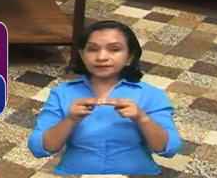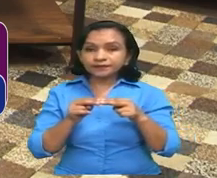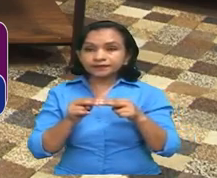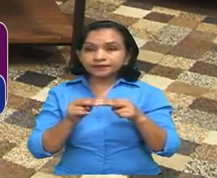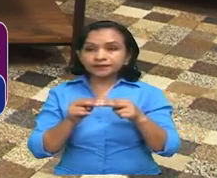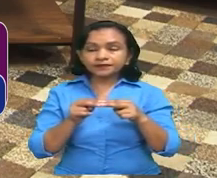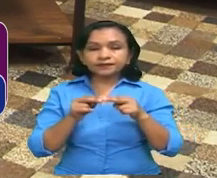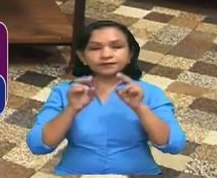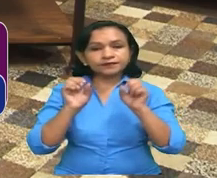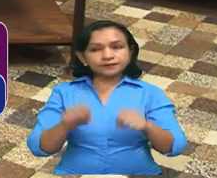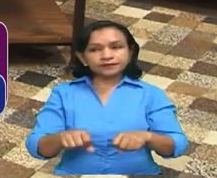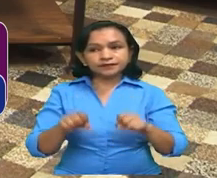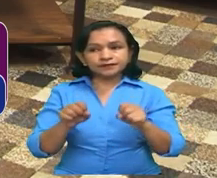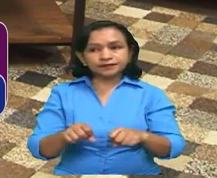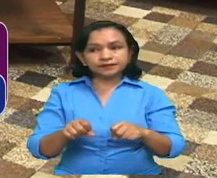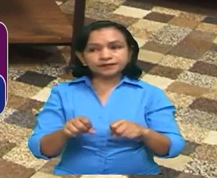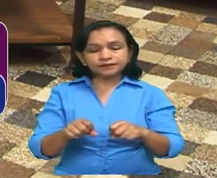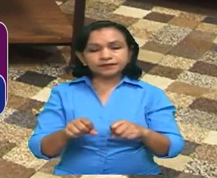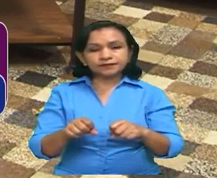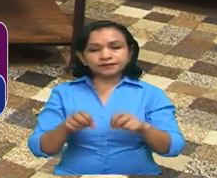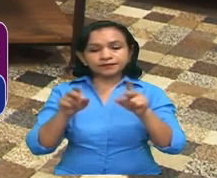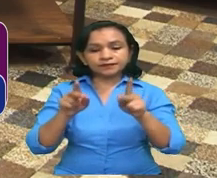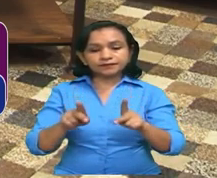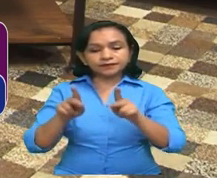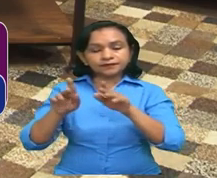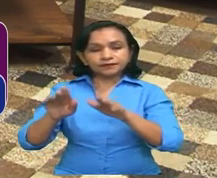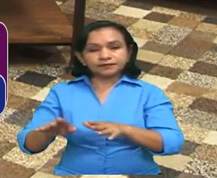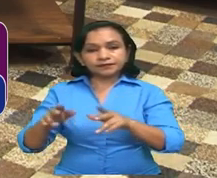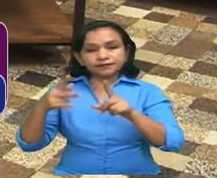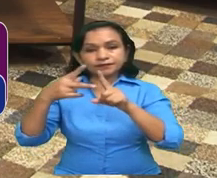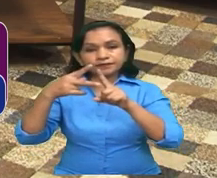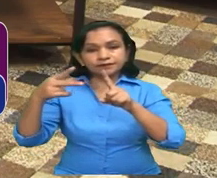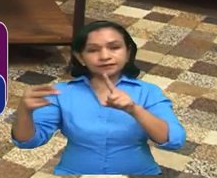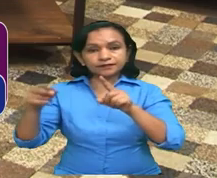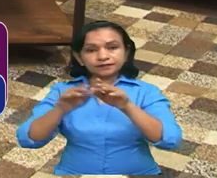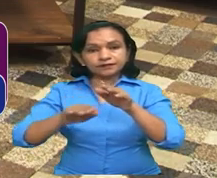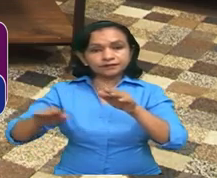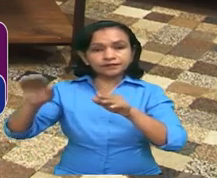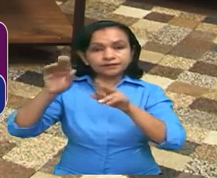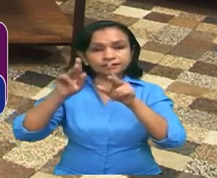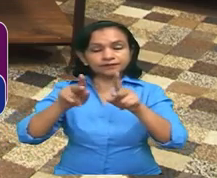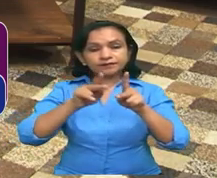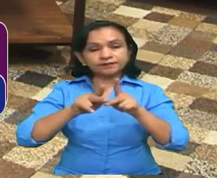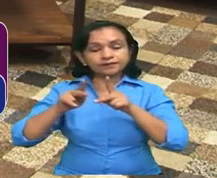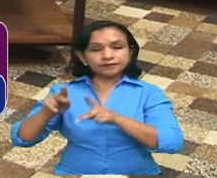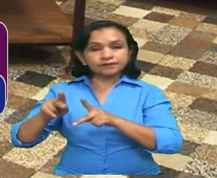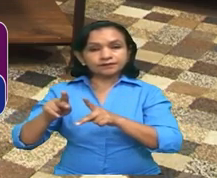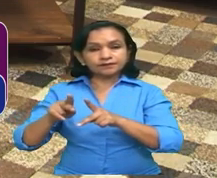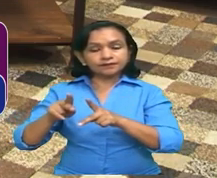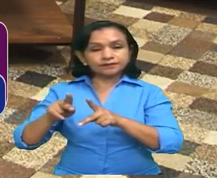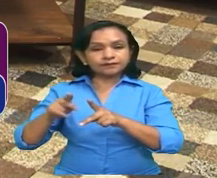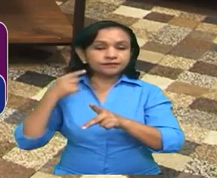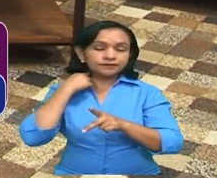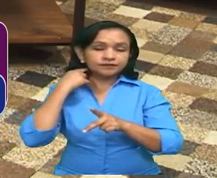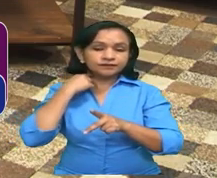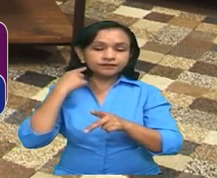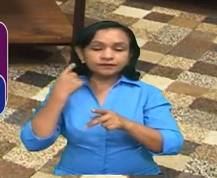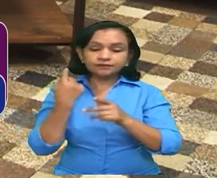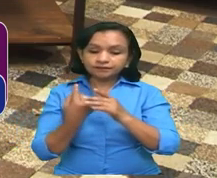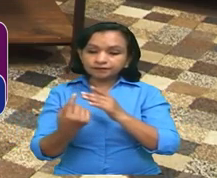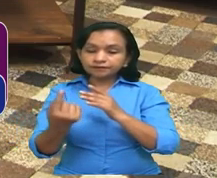de los hoteles me decía, un hotel pequeño de León precisamente, que con esta feria, incluso ellos, al